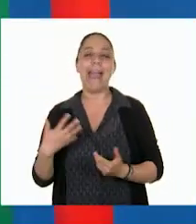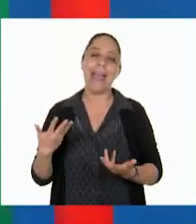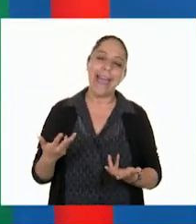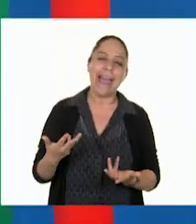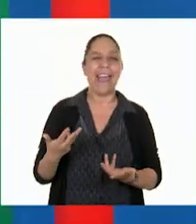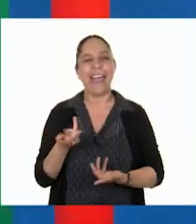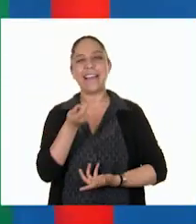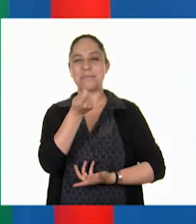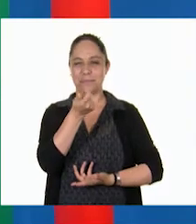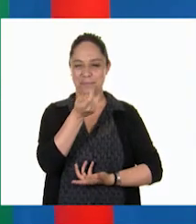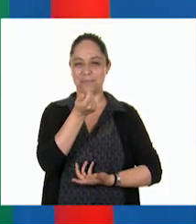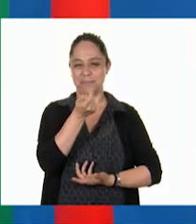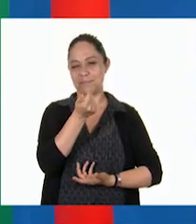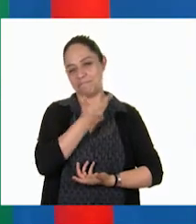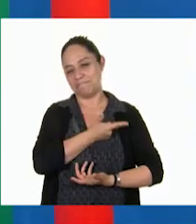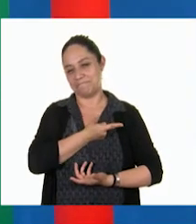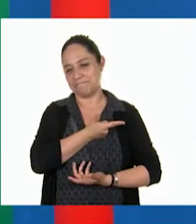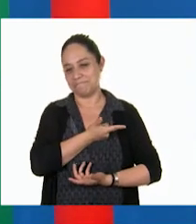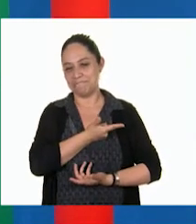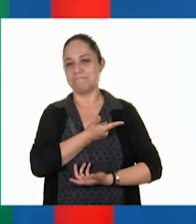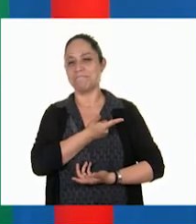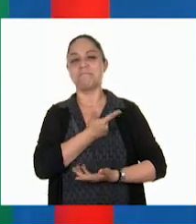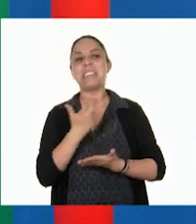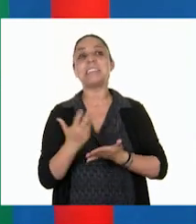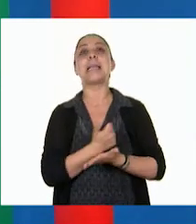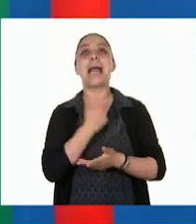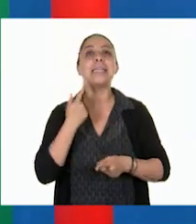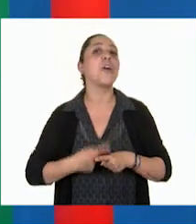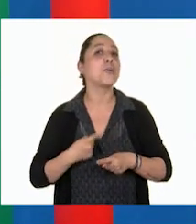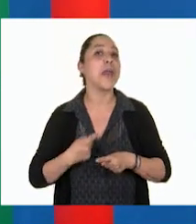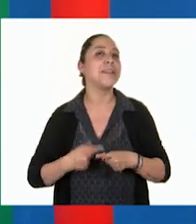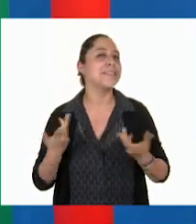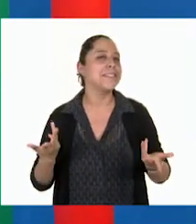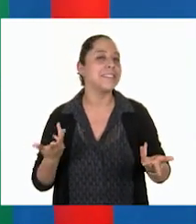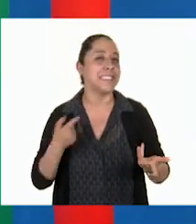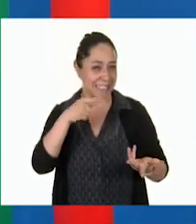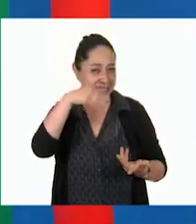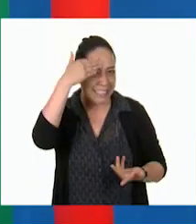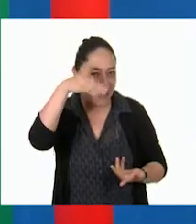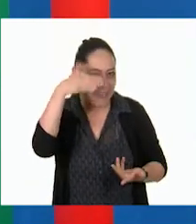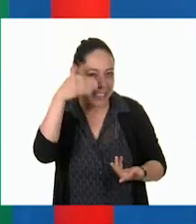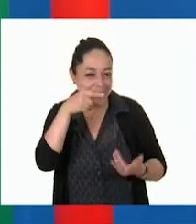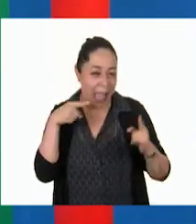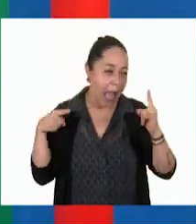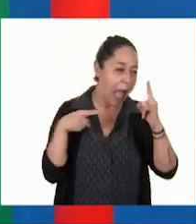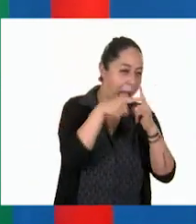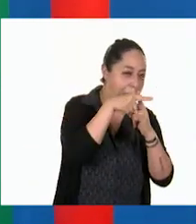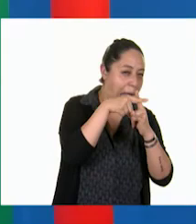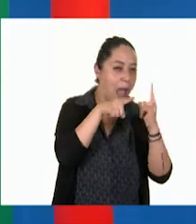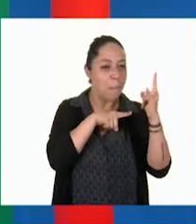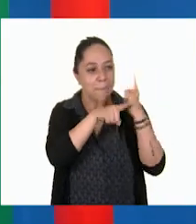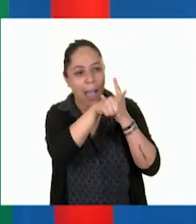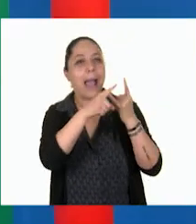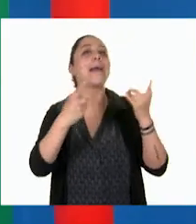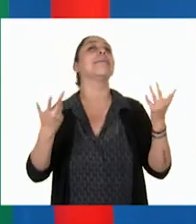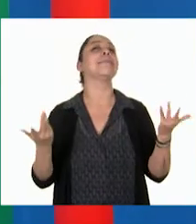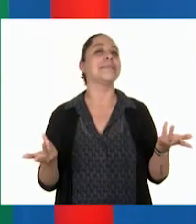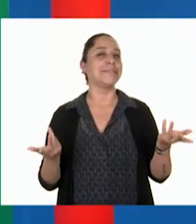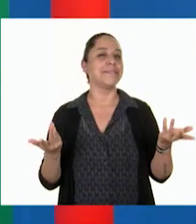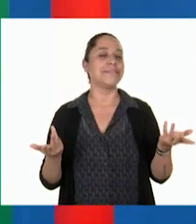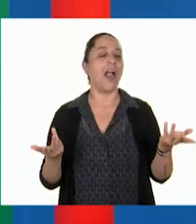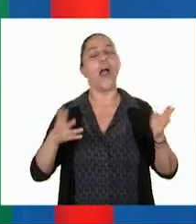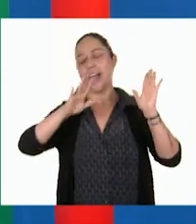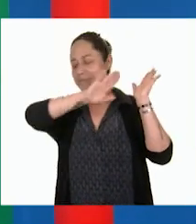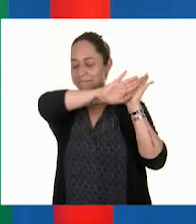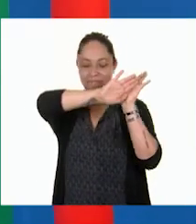un poquito, maestra, un poquito. ¿Y quién habrá ganado? ¿Ustedes saben? Sí, habrán metido gol, ¿verdad? Bueno, pero bueno, ya. Regresando